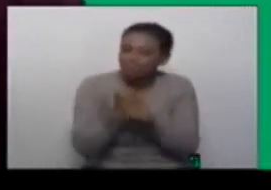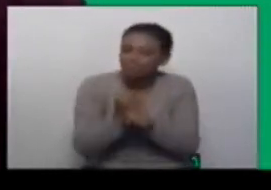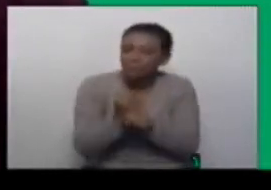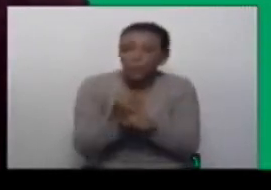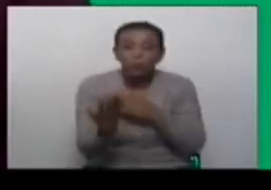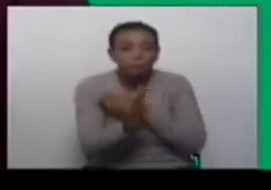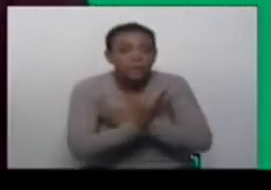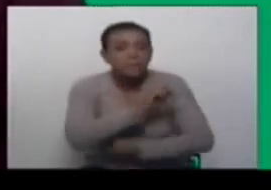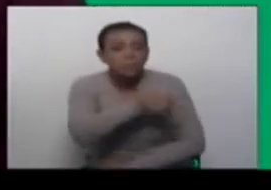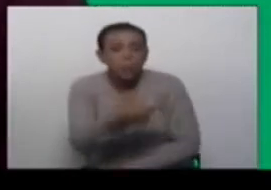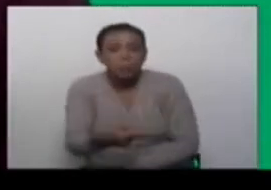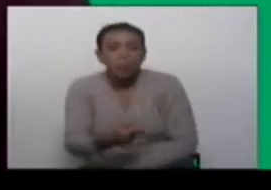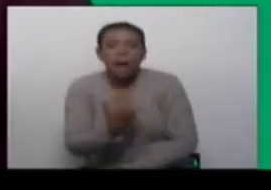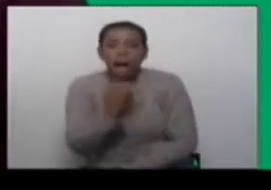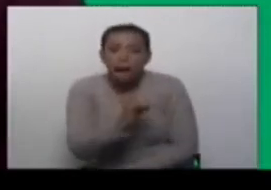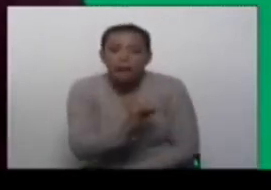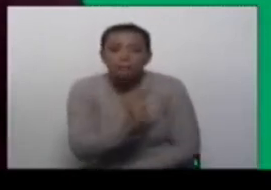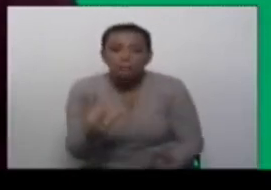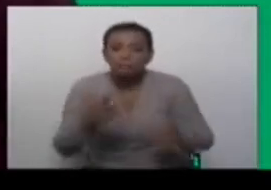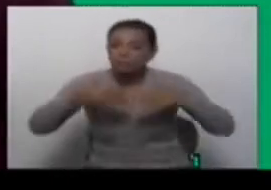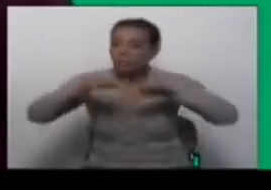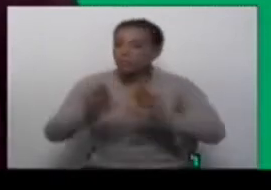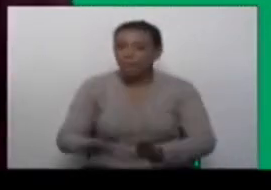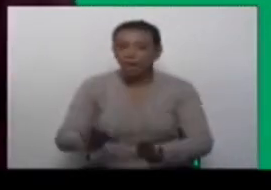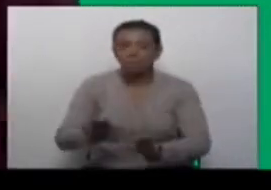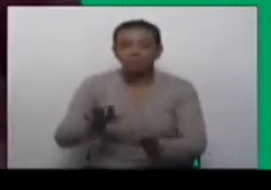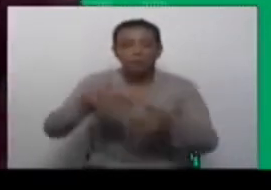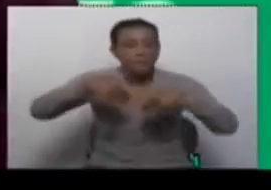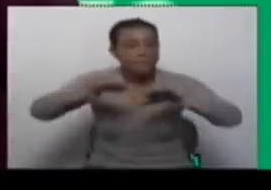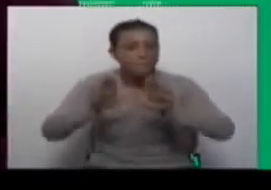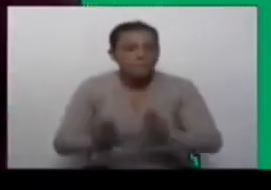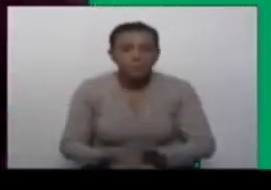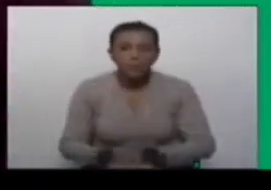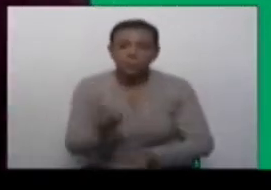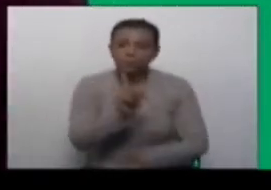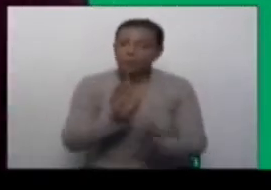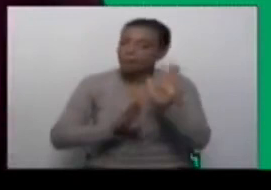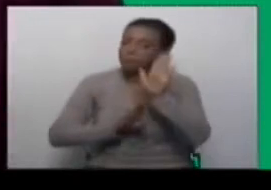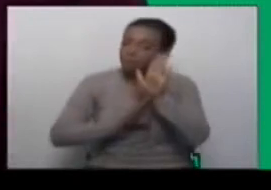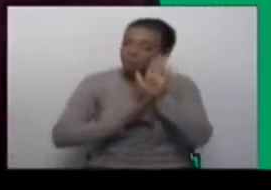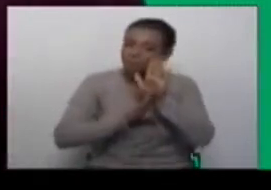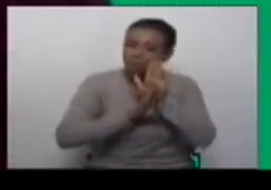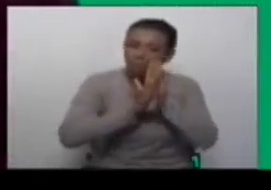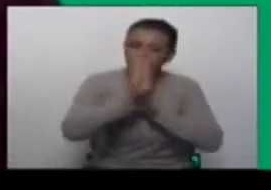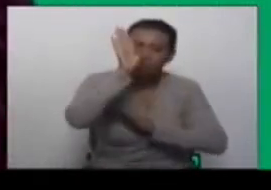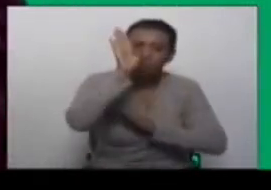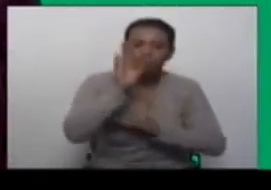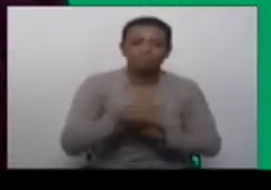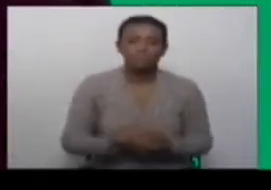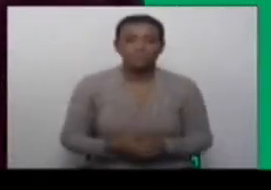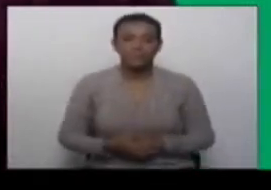Con sanciones o sin sanciones, no van a detener a Venezuela. Vamos a salir adelante. Vamos saliendo adelante,